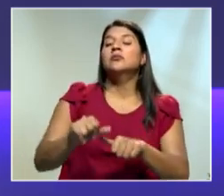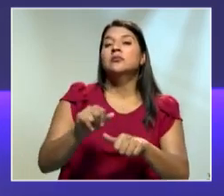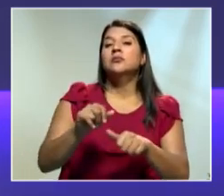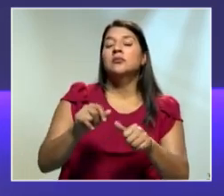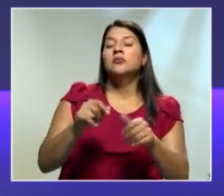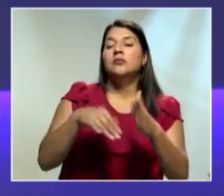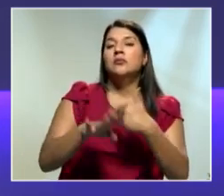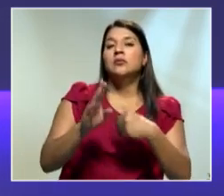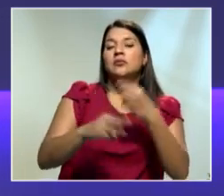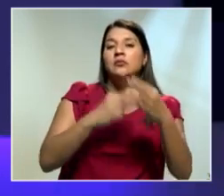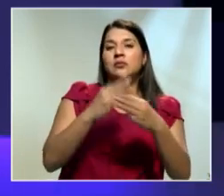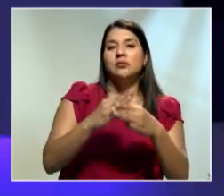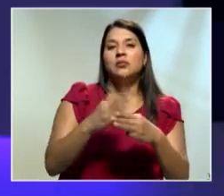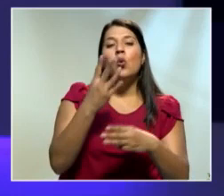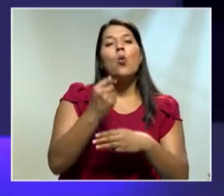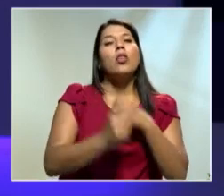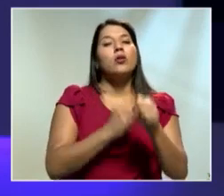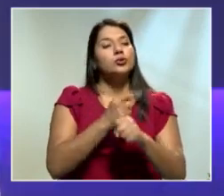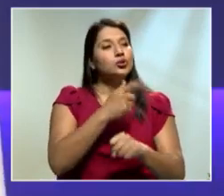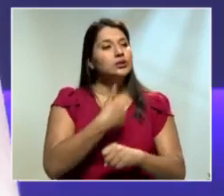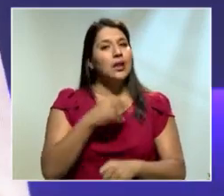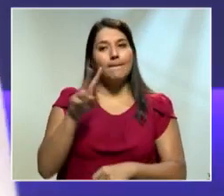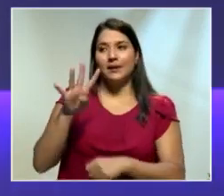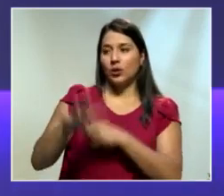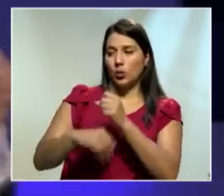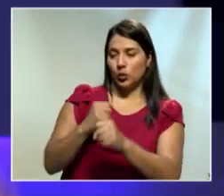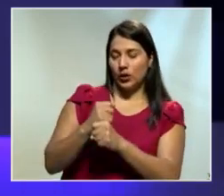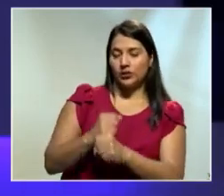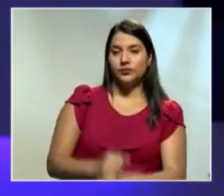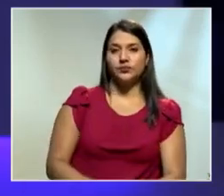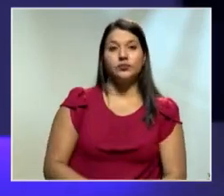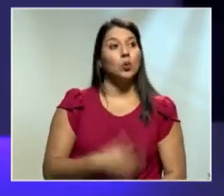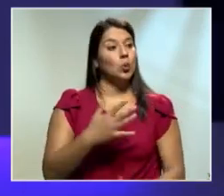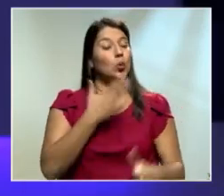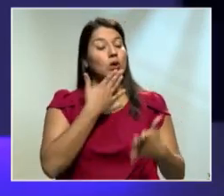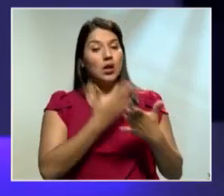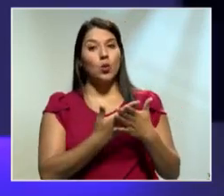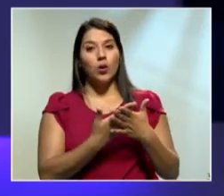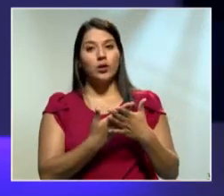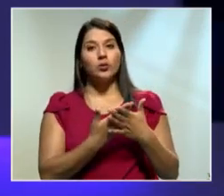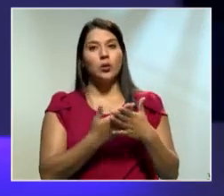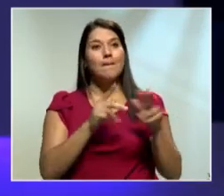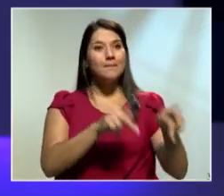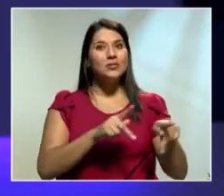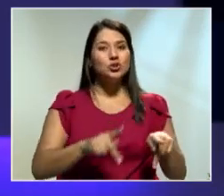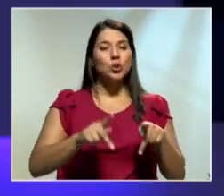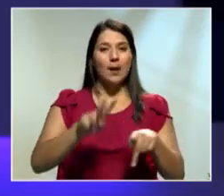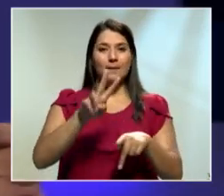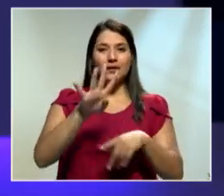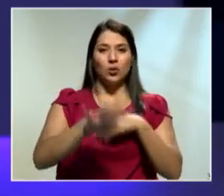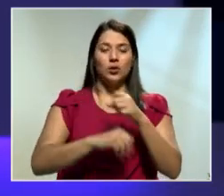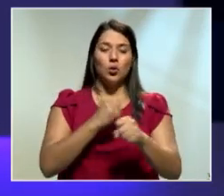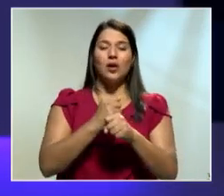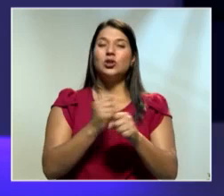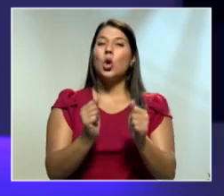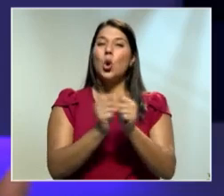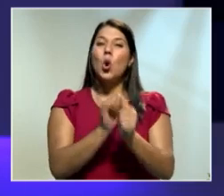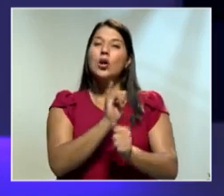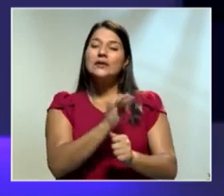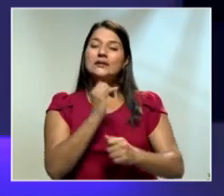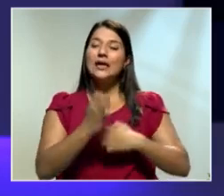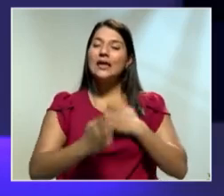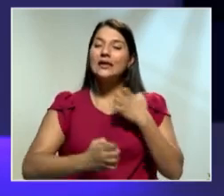ocurriendo a nivel mundial. ¿Qué edad tenés, Sara? 24 años. 24, qué bueno, gente de 24 años con esa pila,